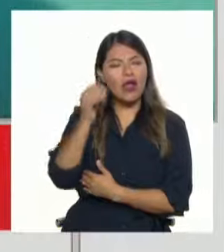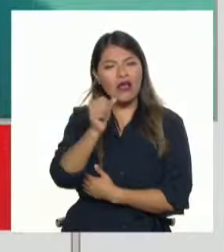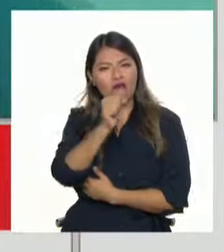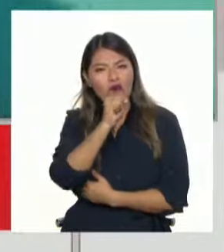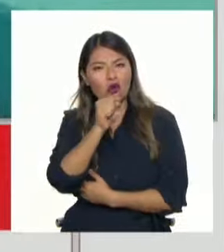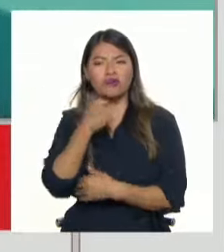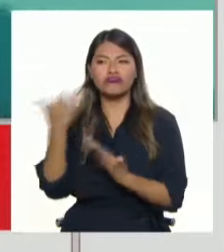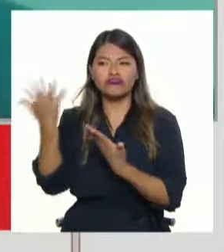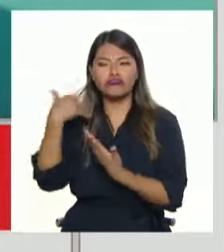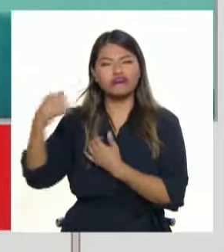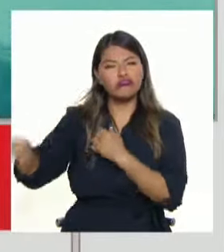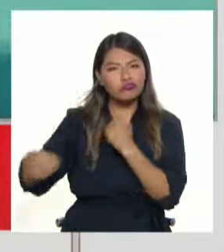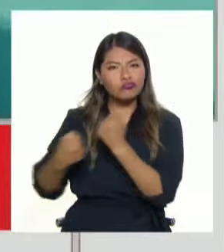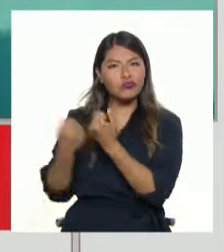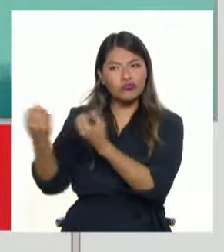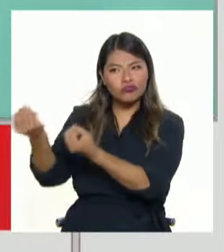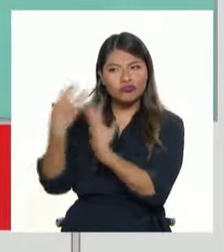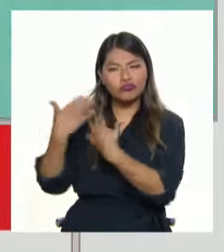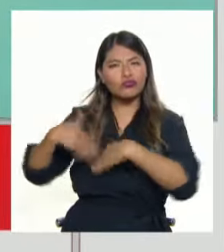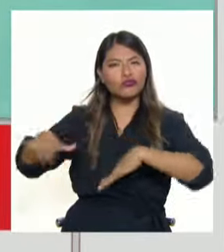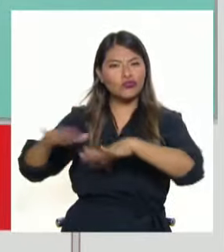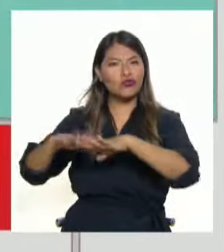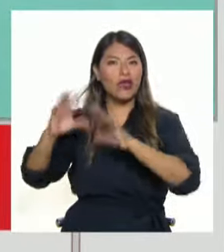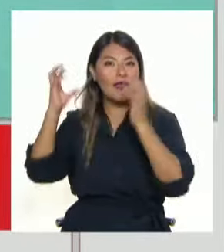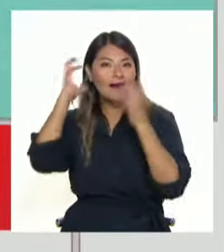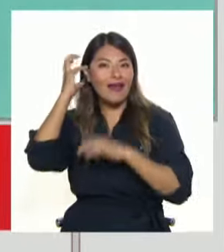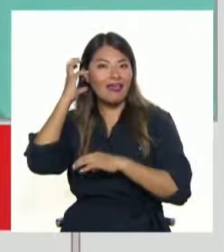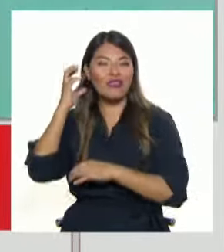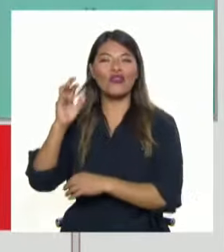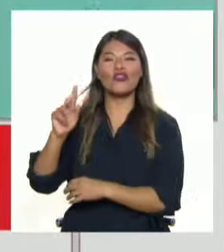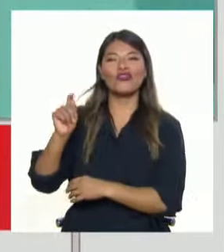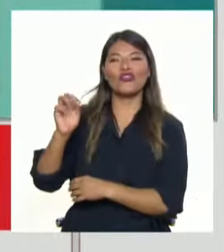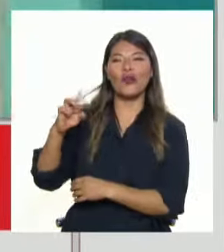compañero y colaborador de Radio Tropical de Tarapoto. Muchas gracias.